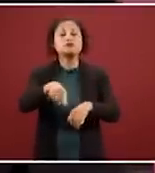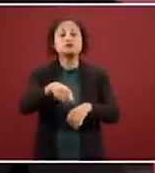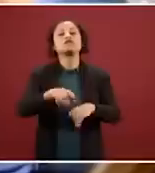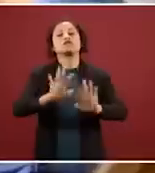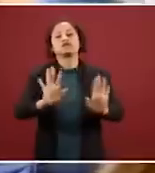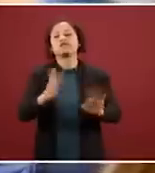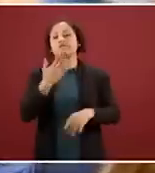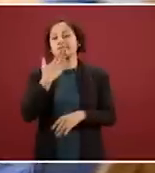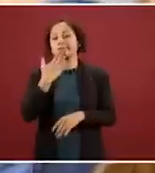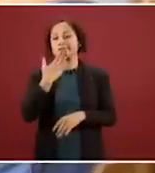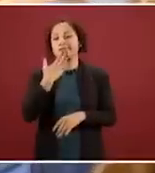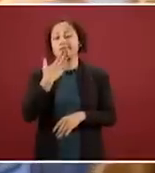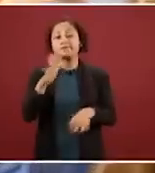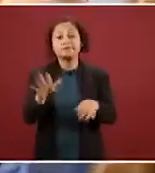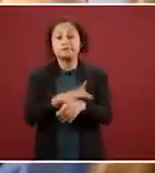Es que no había nada,